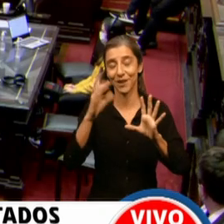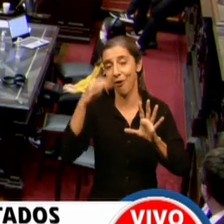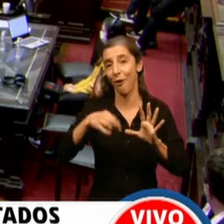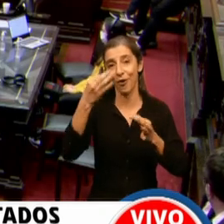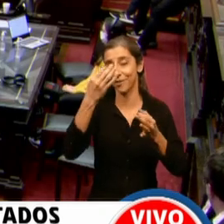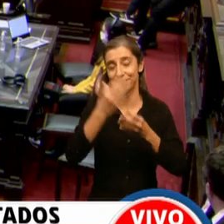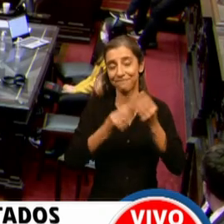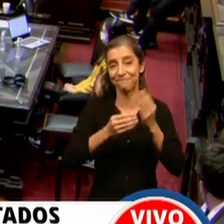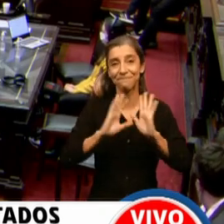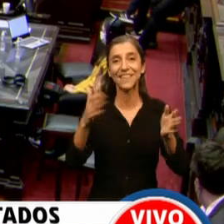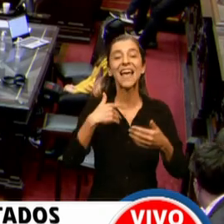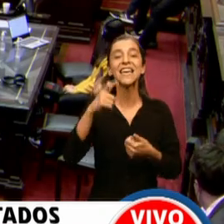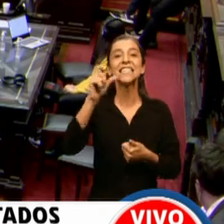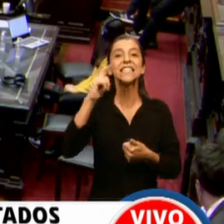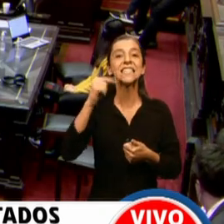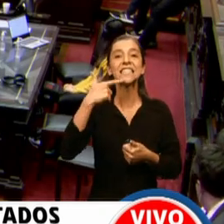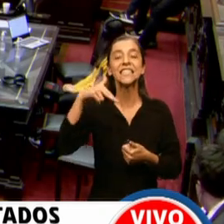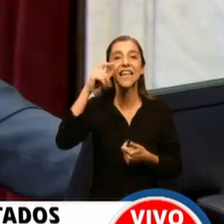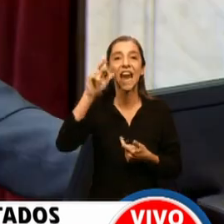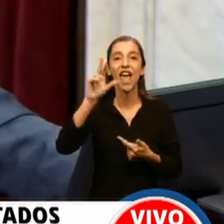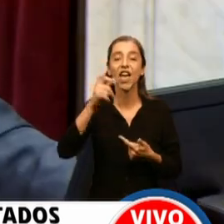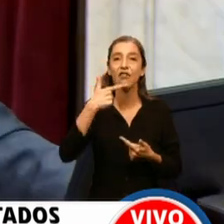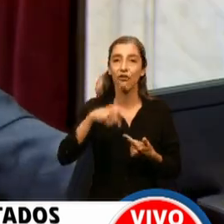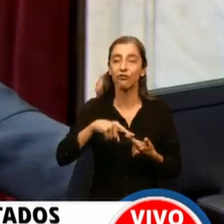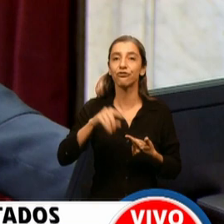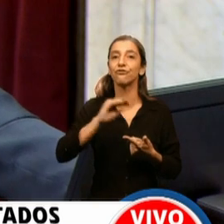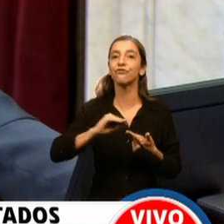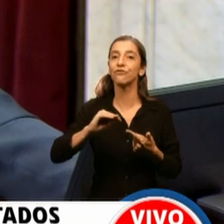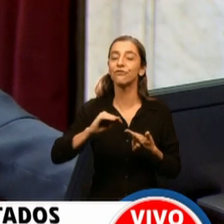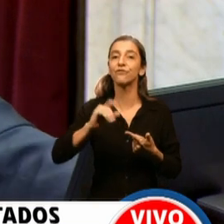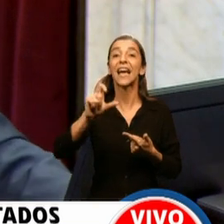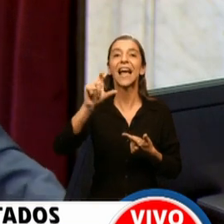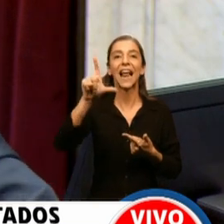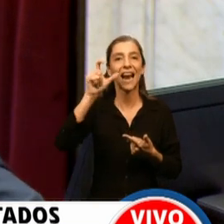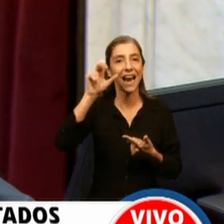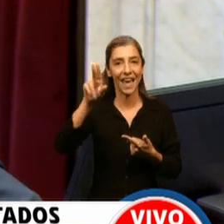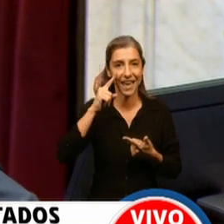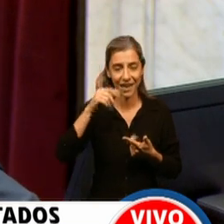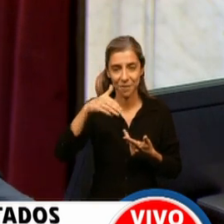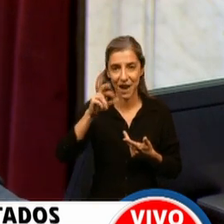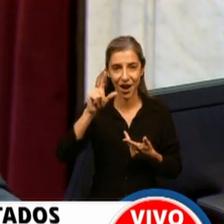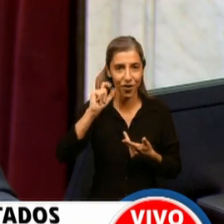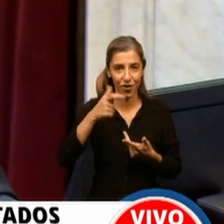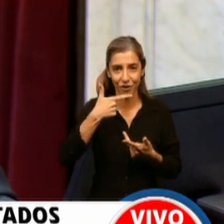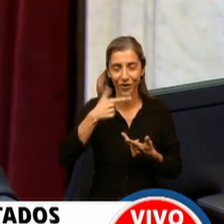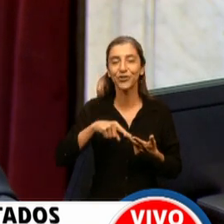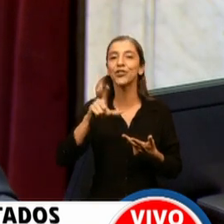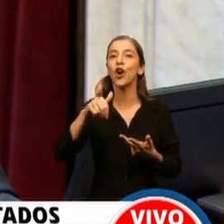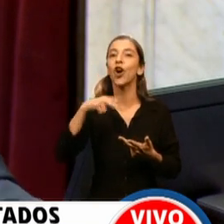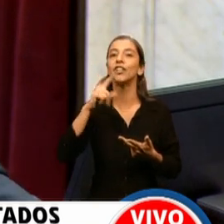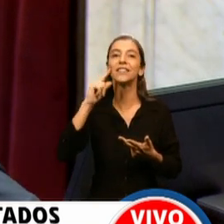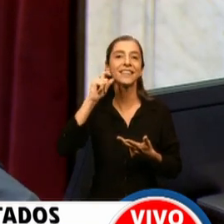diputado carlos cisneros diputada diputados marcos diputado contigiani